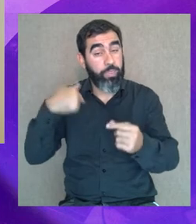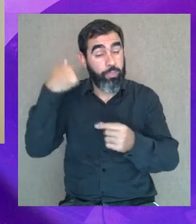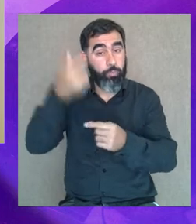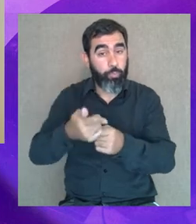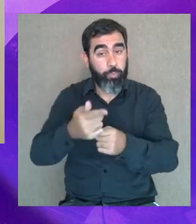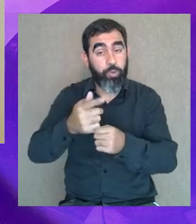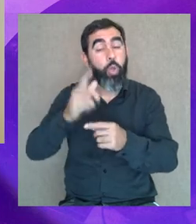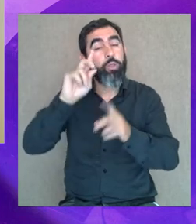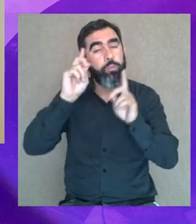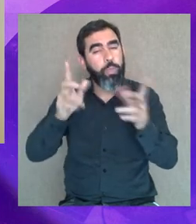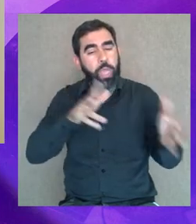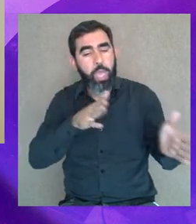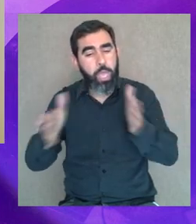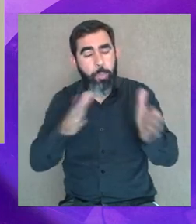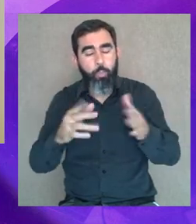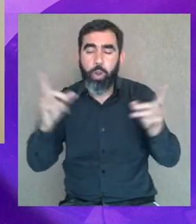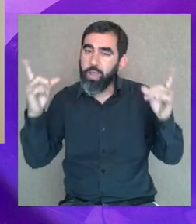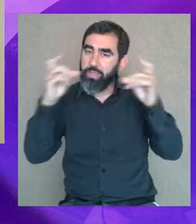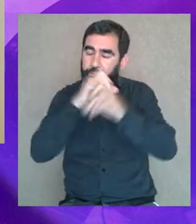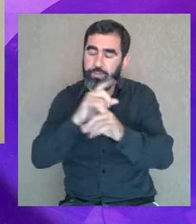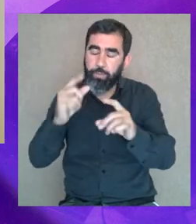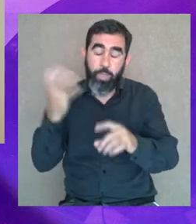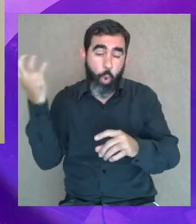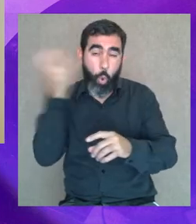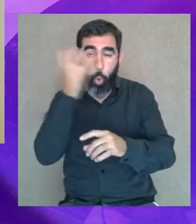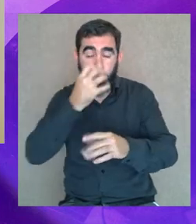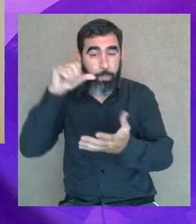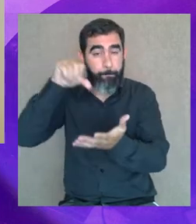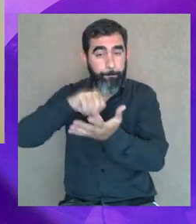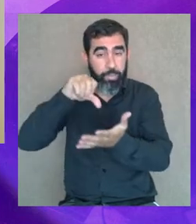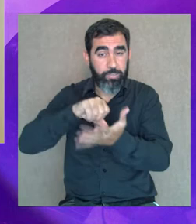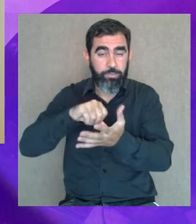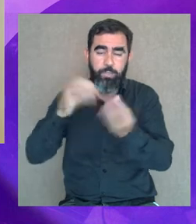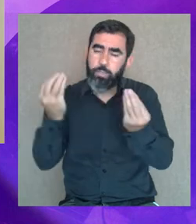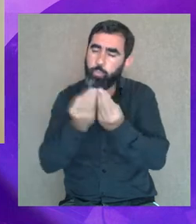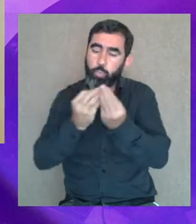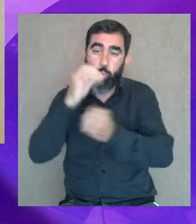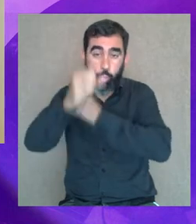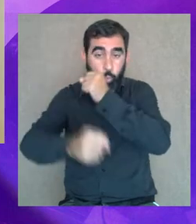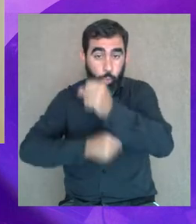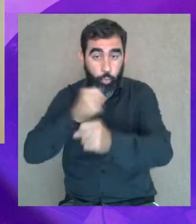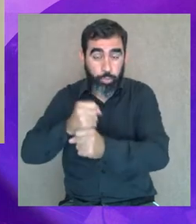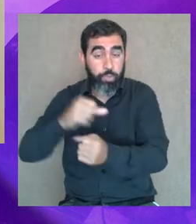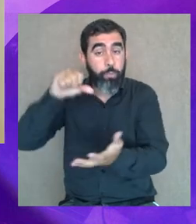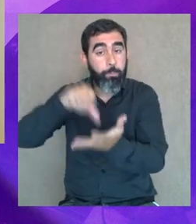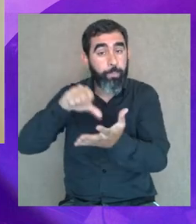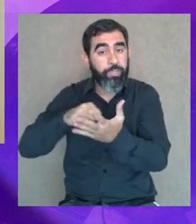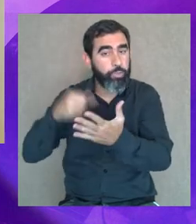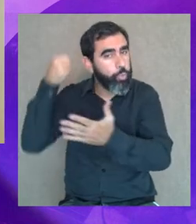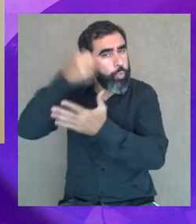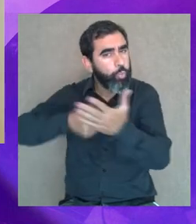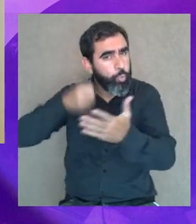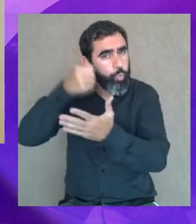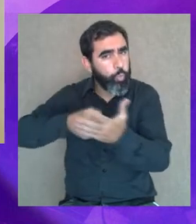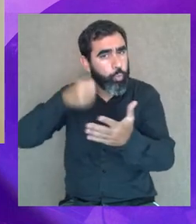eso y no otra época más difícil y más dura para el país y durante muchos años este país estuvo luchando